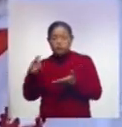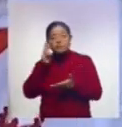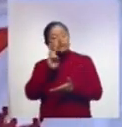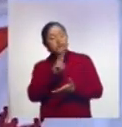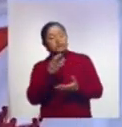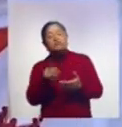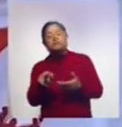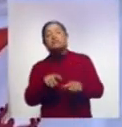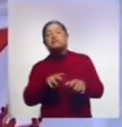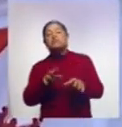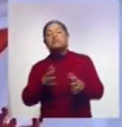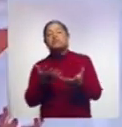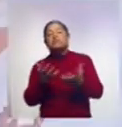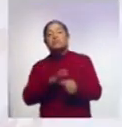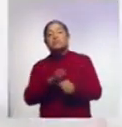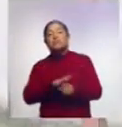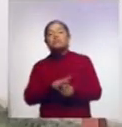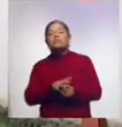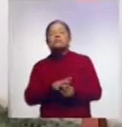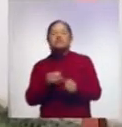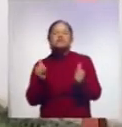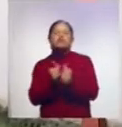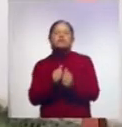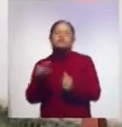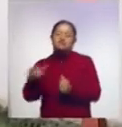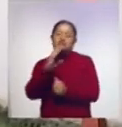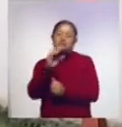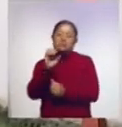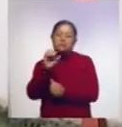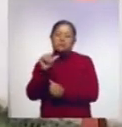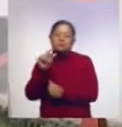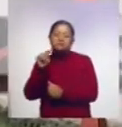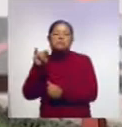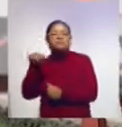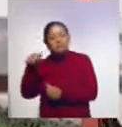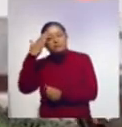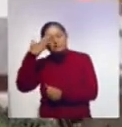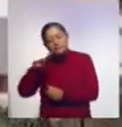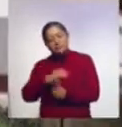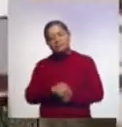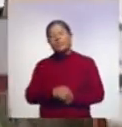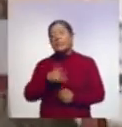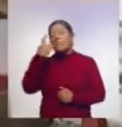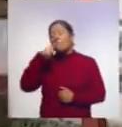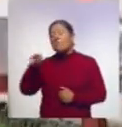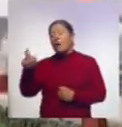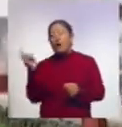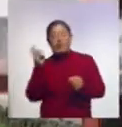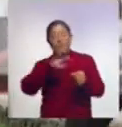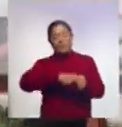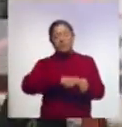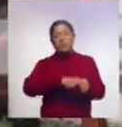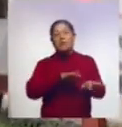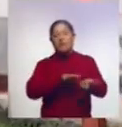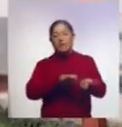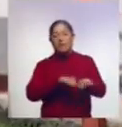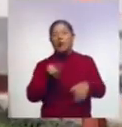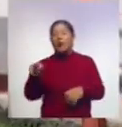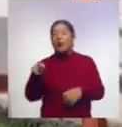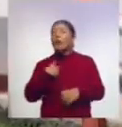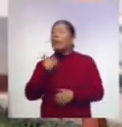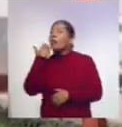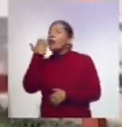cursos vigentes de los ECATI. Y para ingresar al trabajo formal le piden un documento, bueno, puede